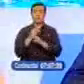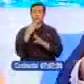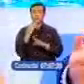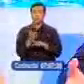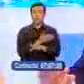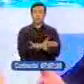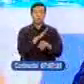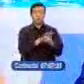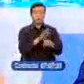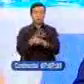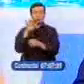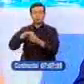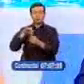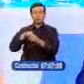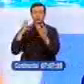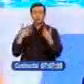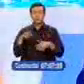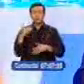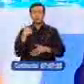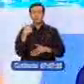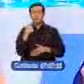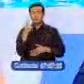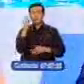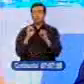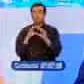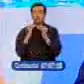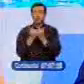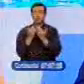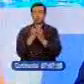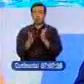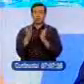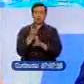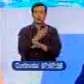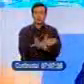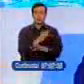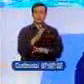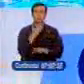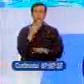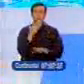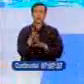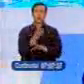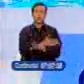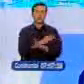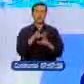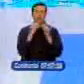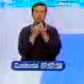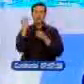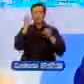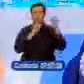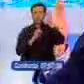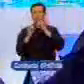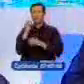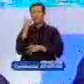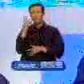de la convocatoria de elecciones ya tengamos misiones de observación y acompañamiento. A diferencia del pasado, Carlos, en donde las misiones de observaciones eran a lo